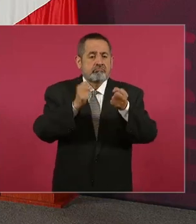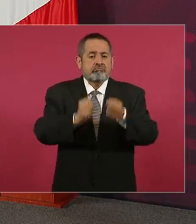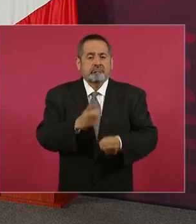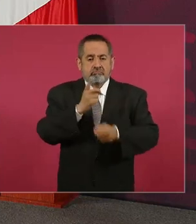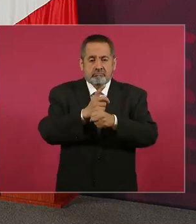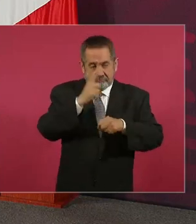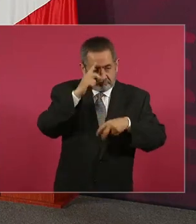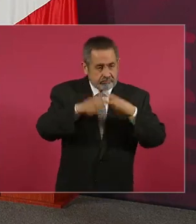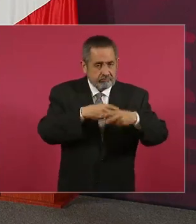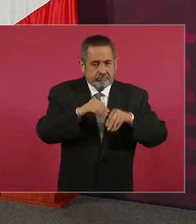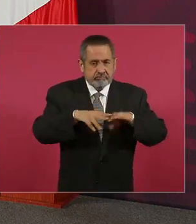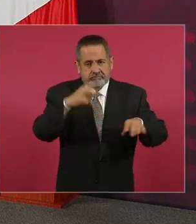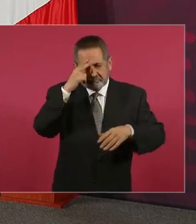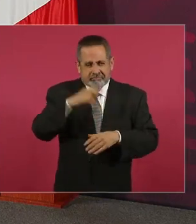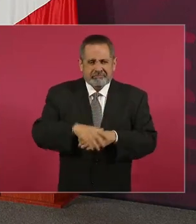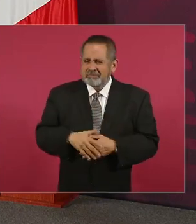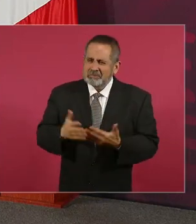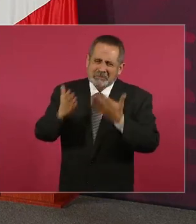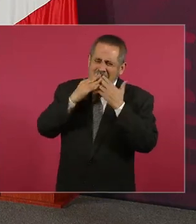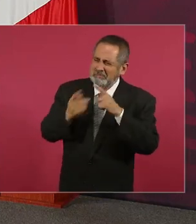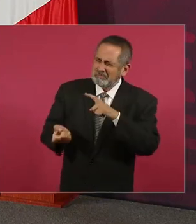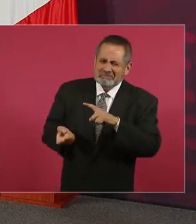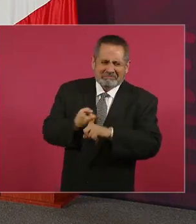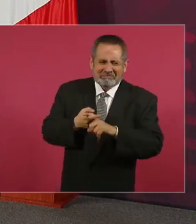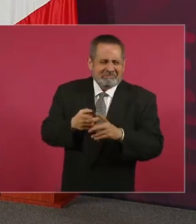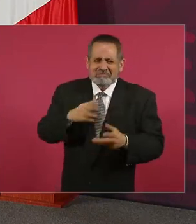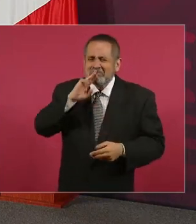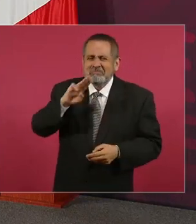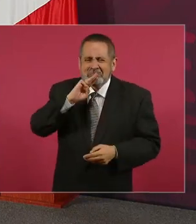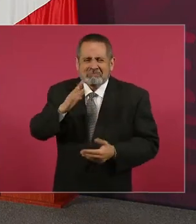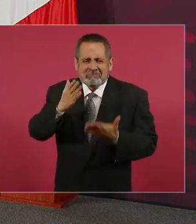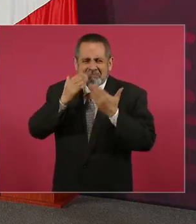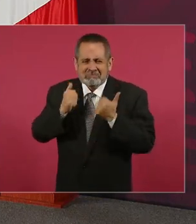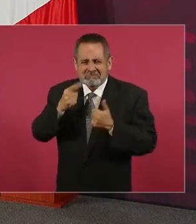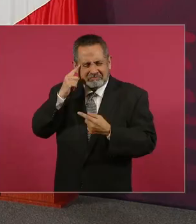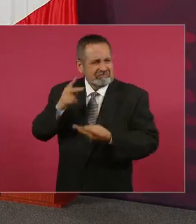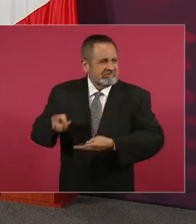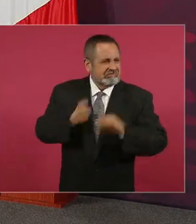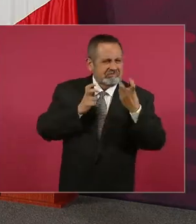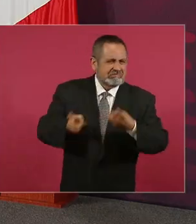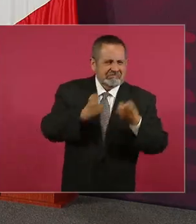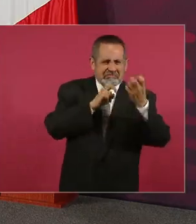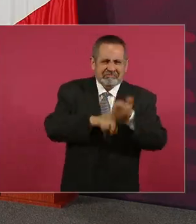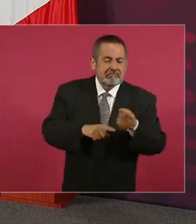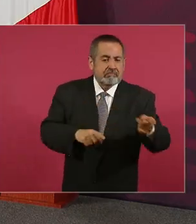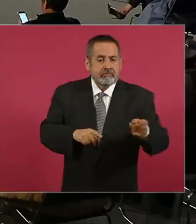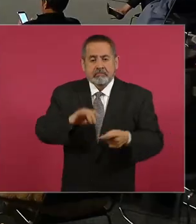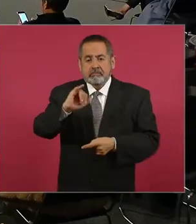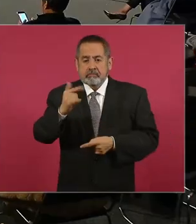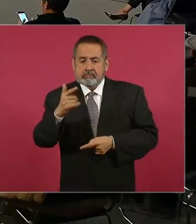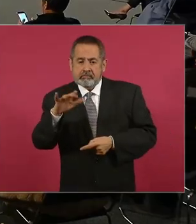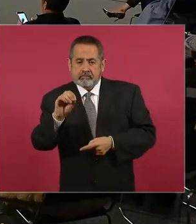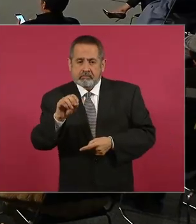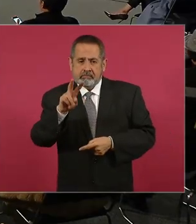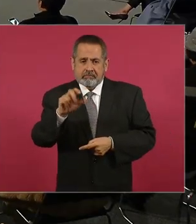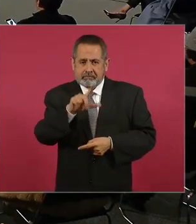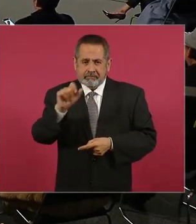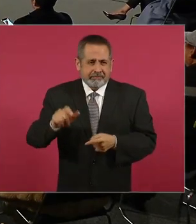los mexicanos. No tiene el madre robar como robaron ahí. Pero mientras tanto, Ignacio Valle, que era director...